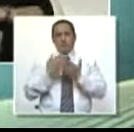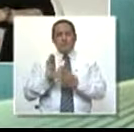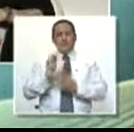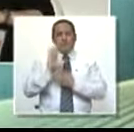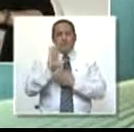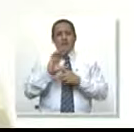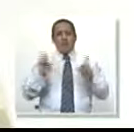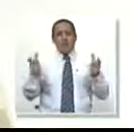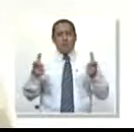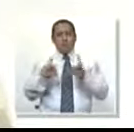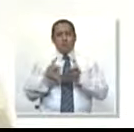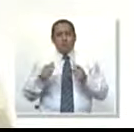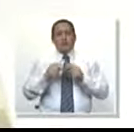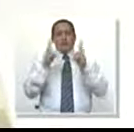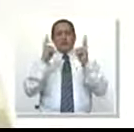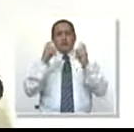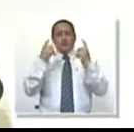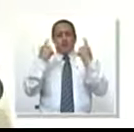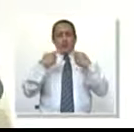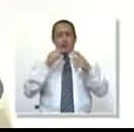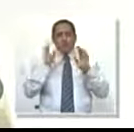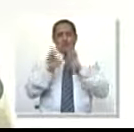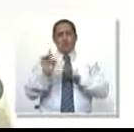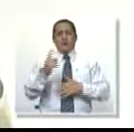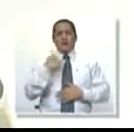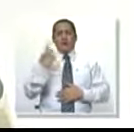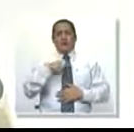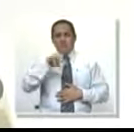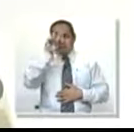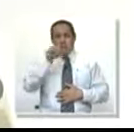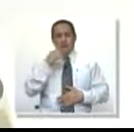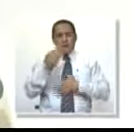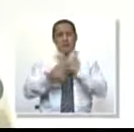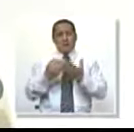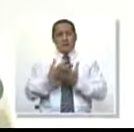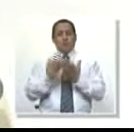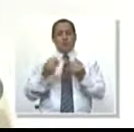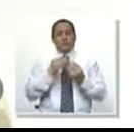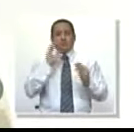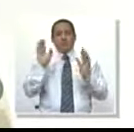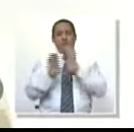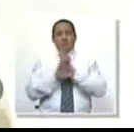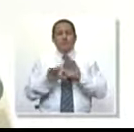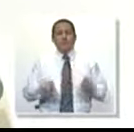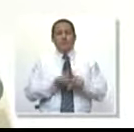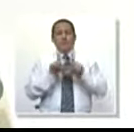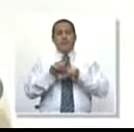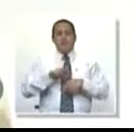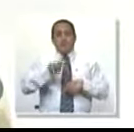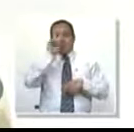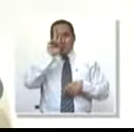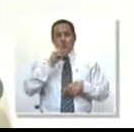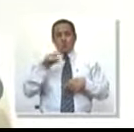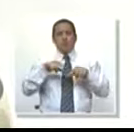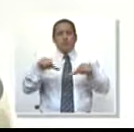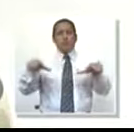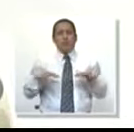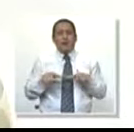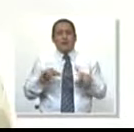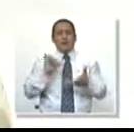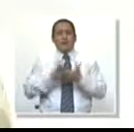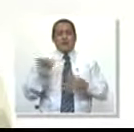en la convención a ver en términos generales Yo creo que el país ha avanzado muchísimo no este bueno Perú fue uno de los países